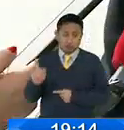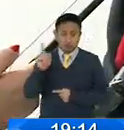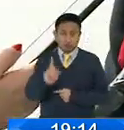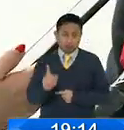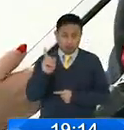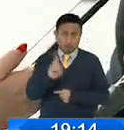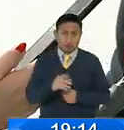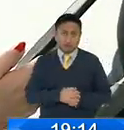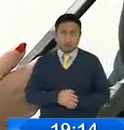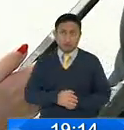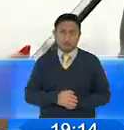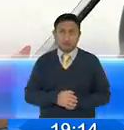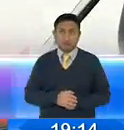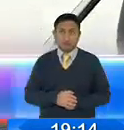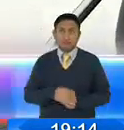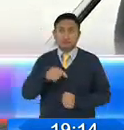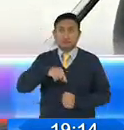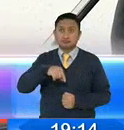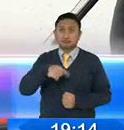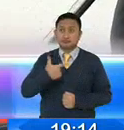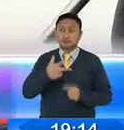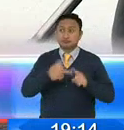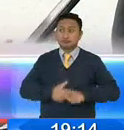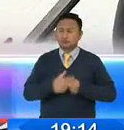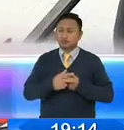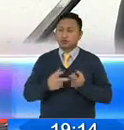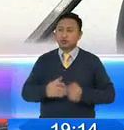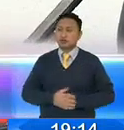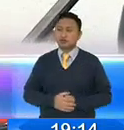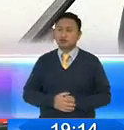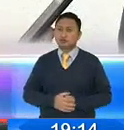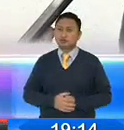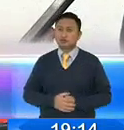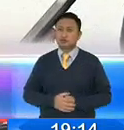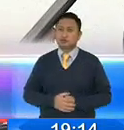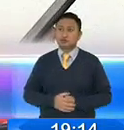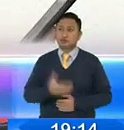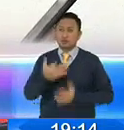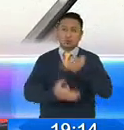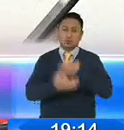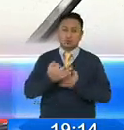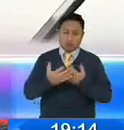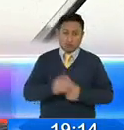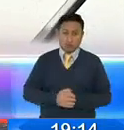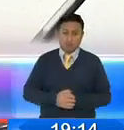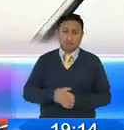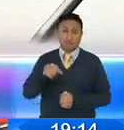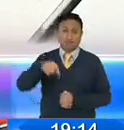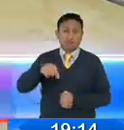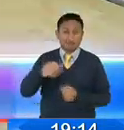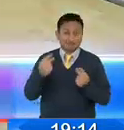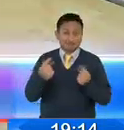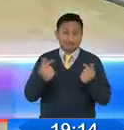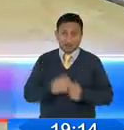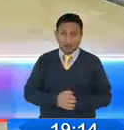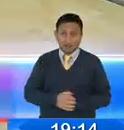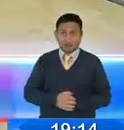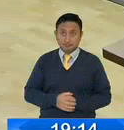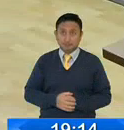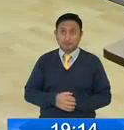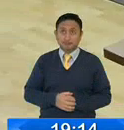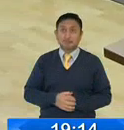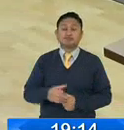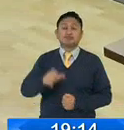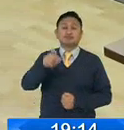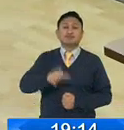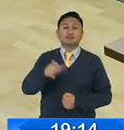Procesalmente correspondería que se inicie otra vez la instrucción fiscal con un juez competente. Ese es el efecto inmediato. La defensa técnica de los